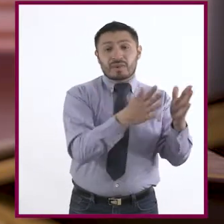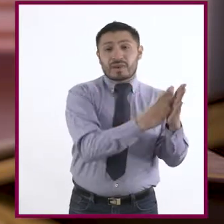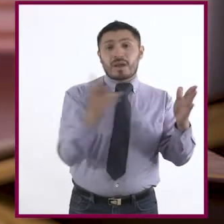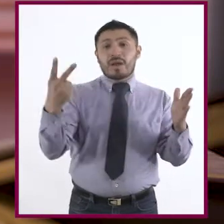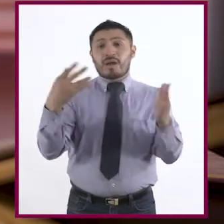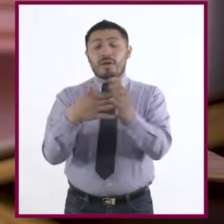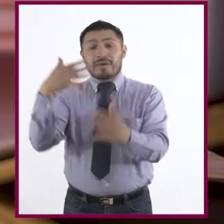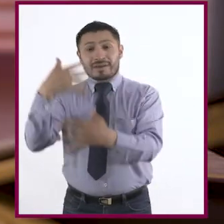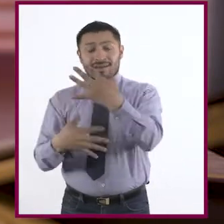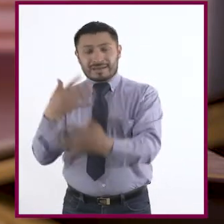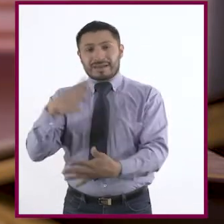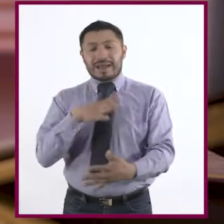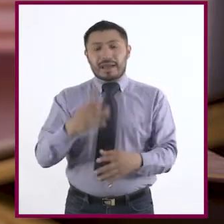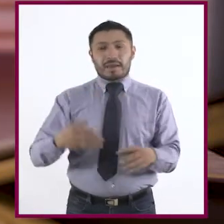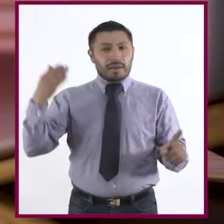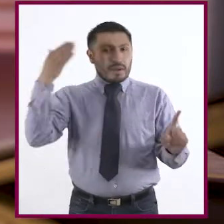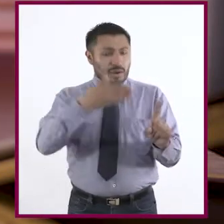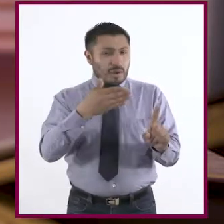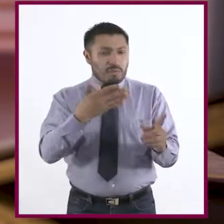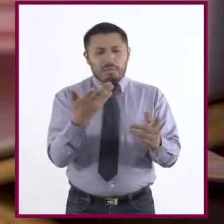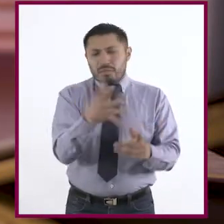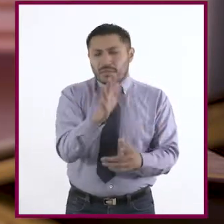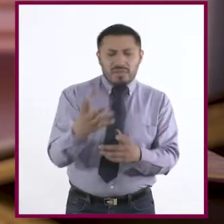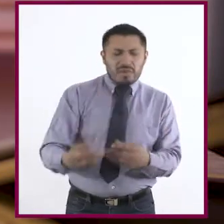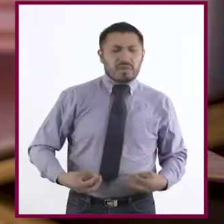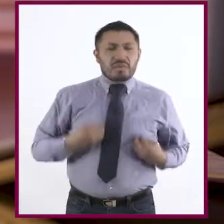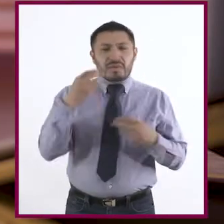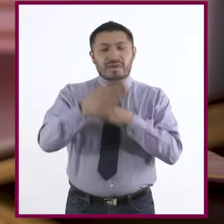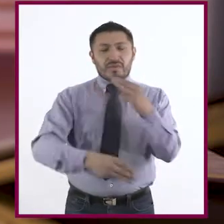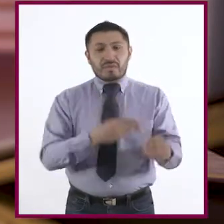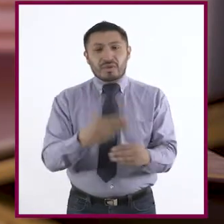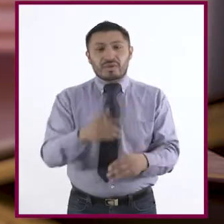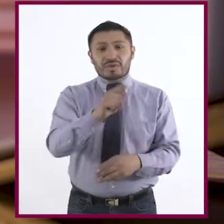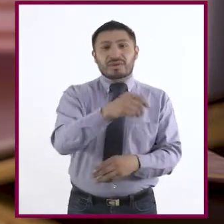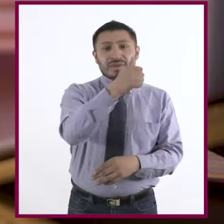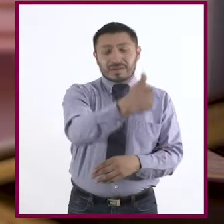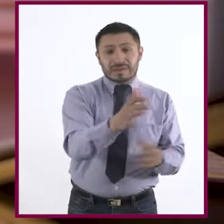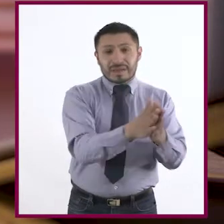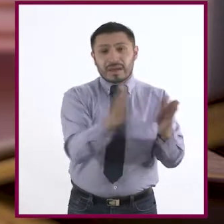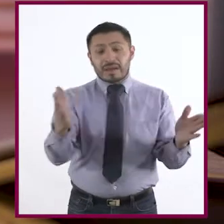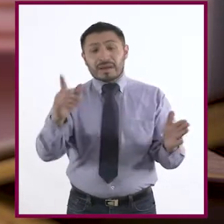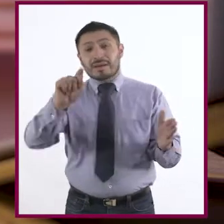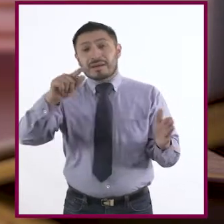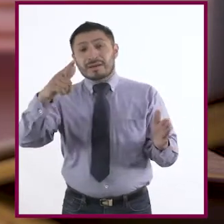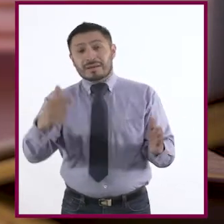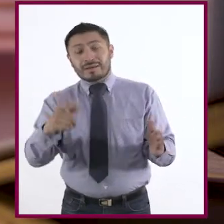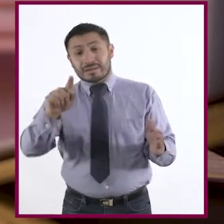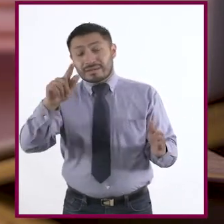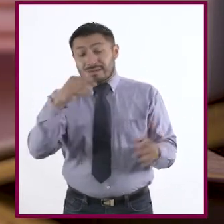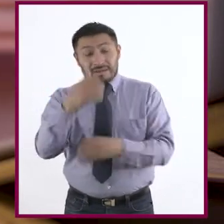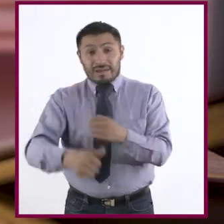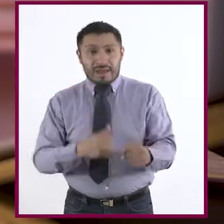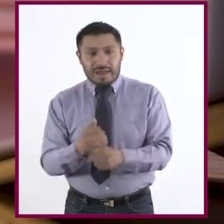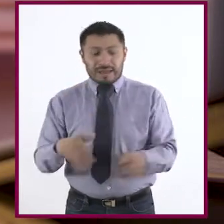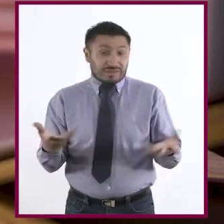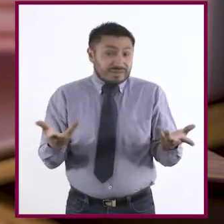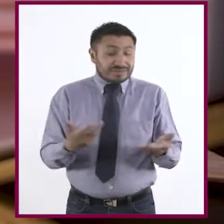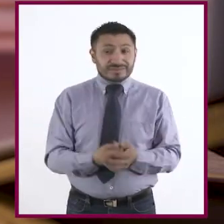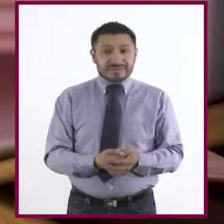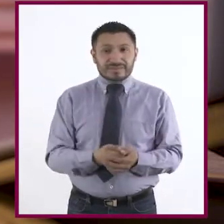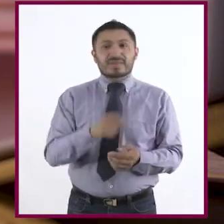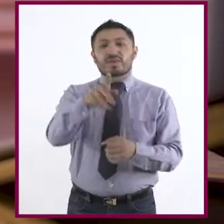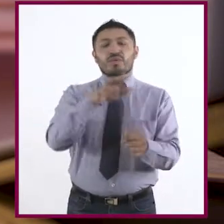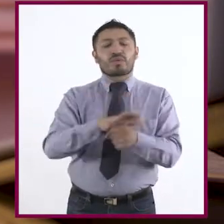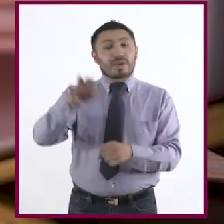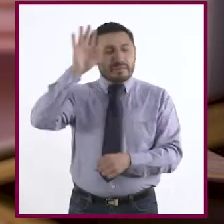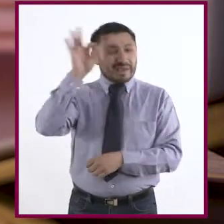la expectativa de vida en el mundo pasó de 76 años a 71. ¿Te parece un cambio de tan solo unos pocos años? ¿Qué pensarías